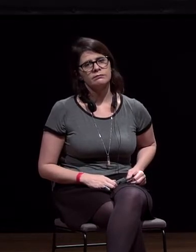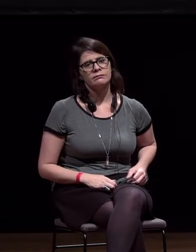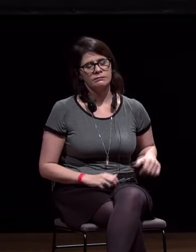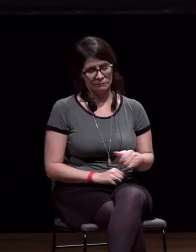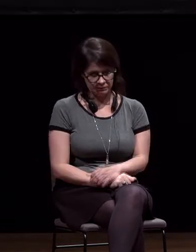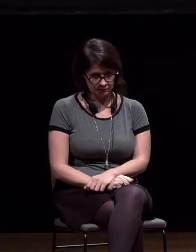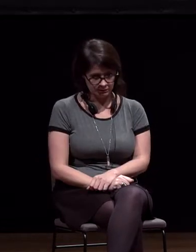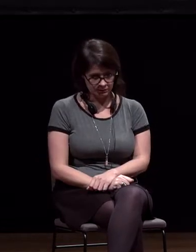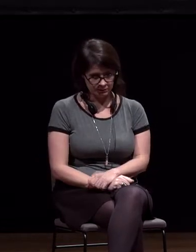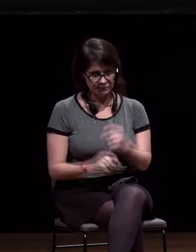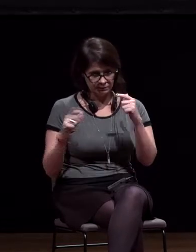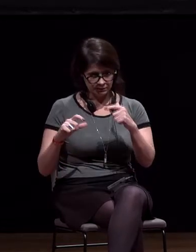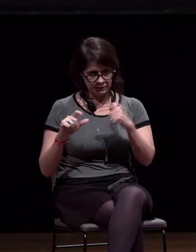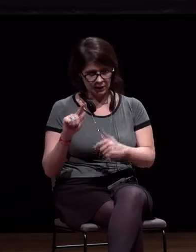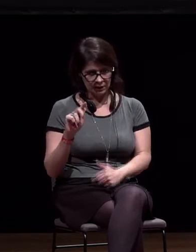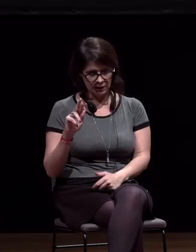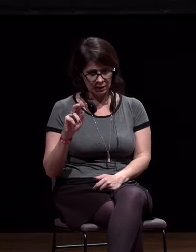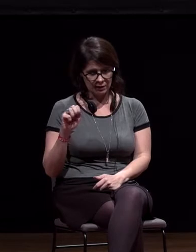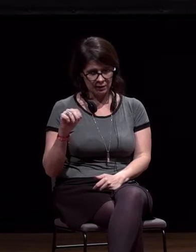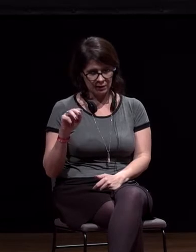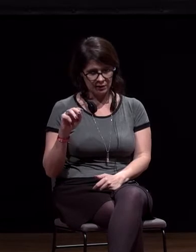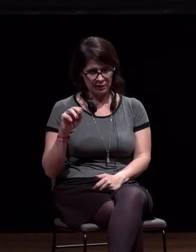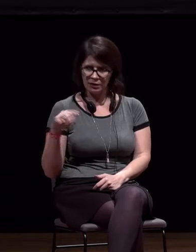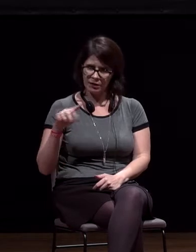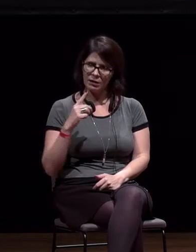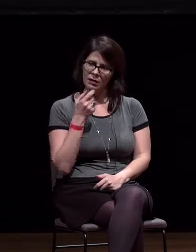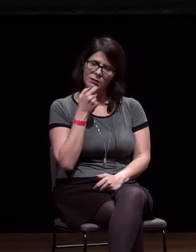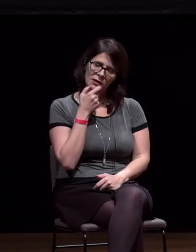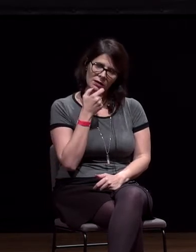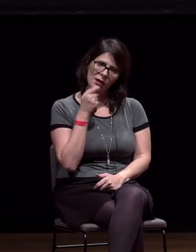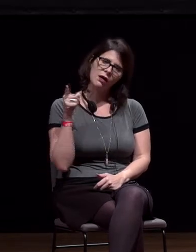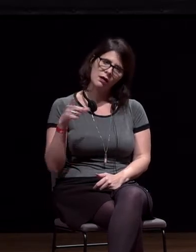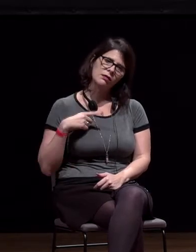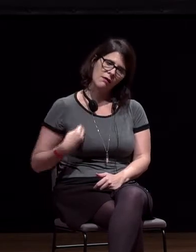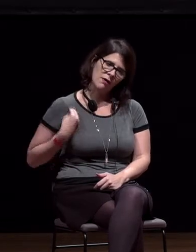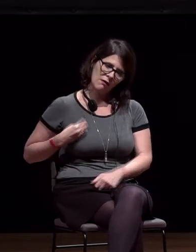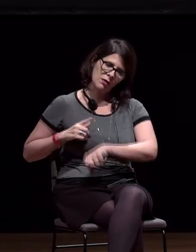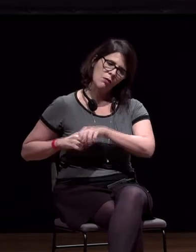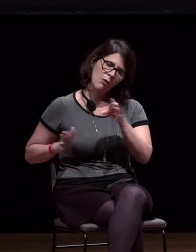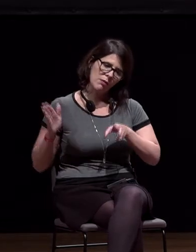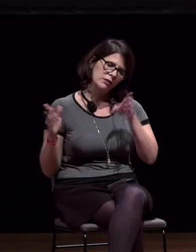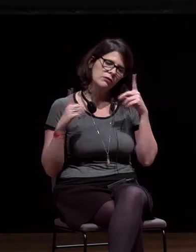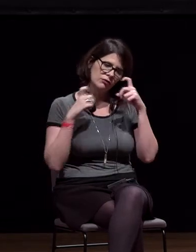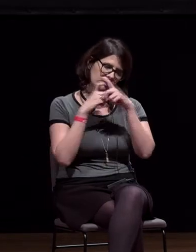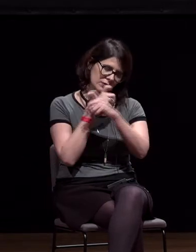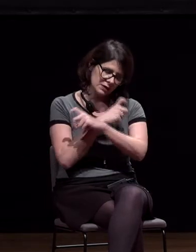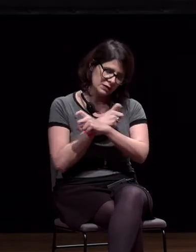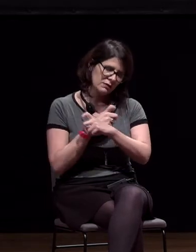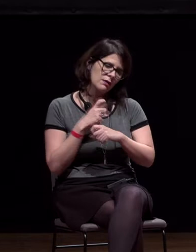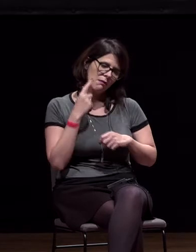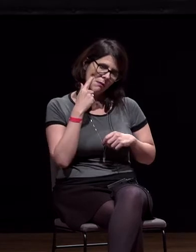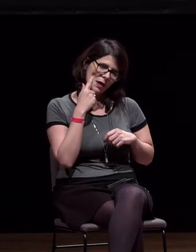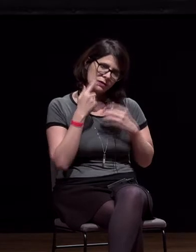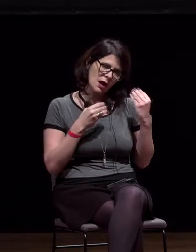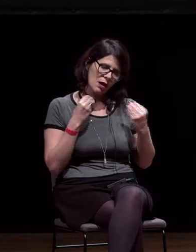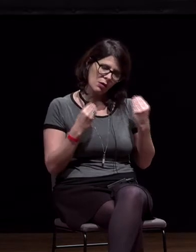estamos viviendo una ola de giro a la derecha radical, excepto que en las formas,